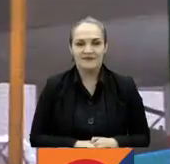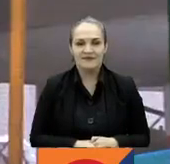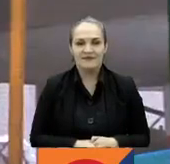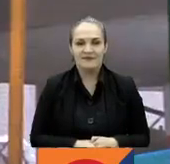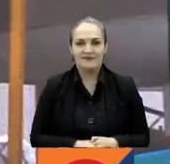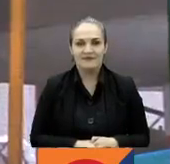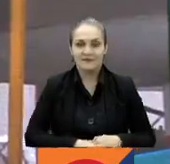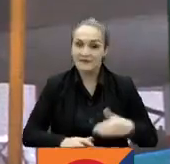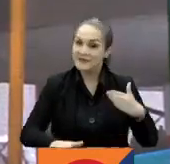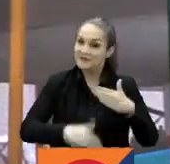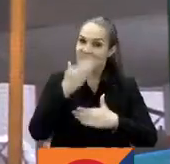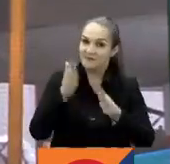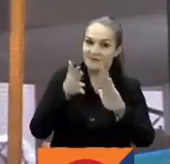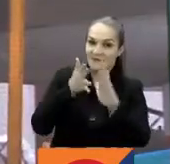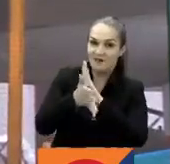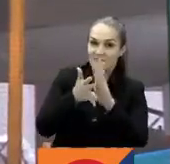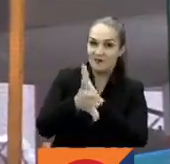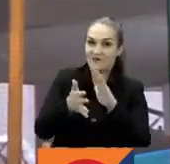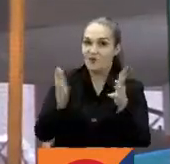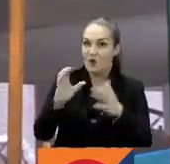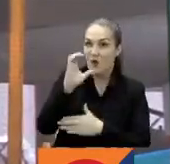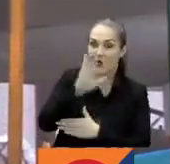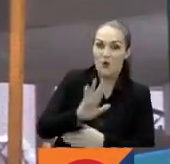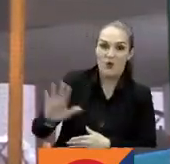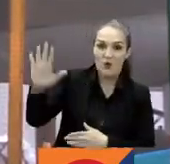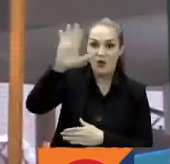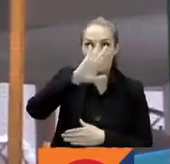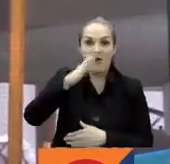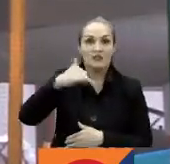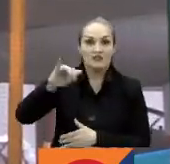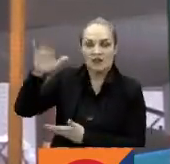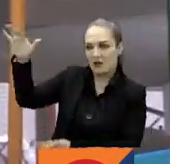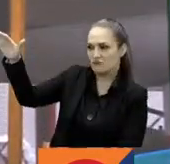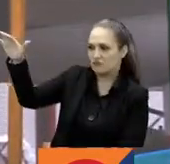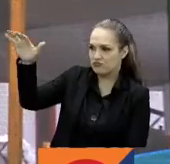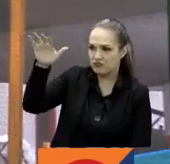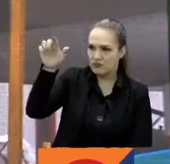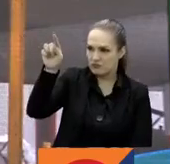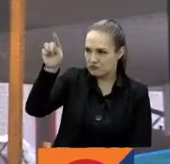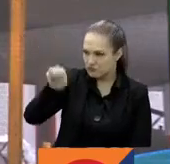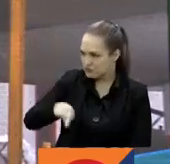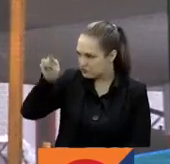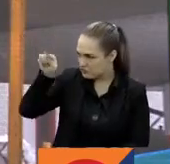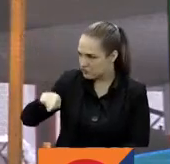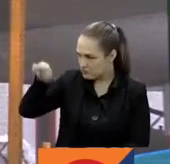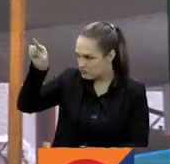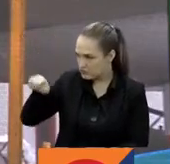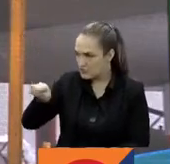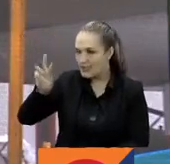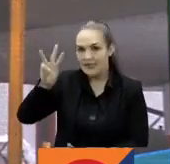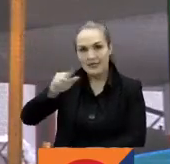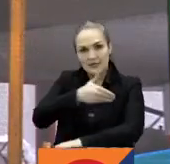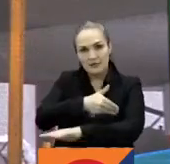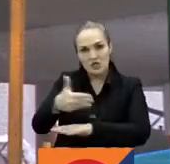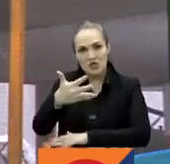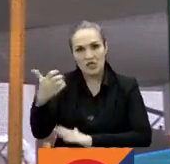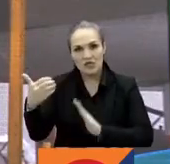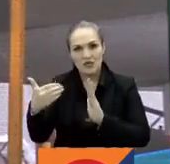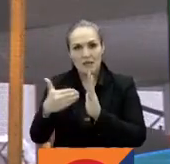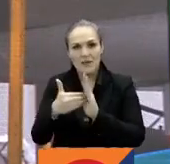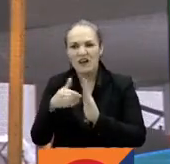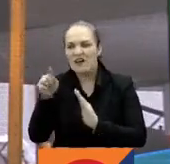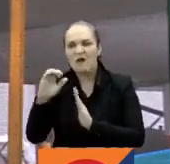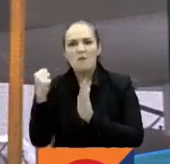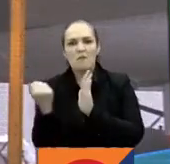Y comenzamos con información del país porque Colombia recibió hoy 3.500.000 dosis de vacunas contra el COVID-19 del laboratorio